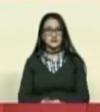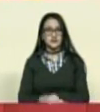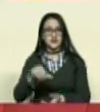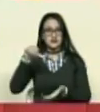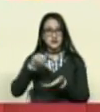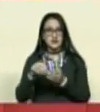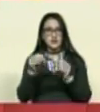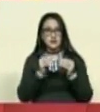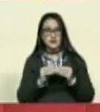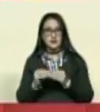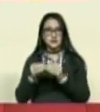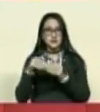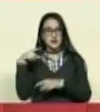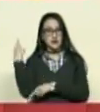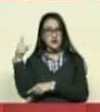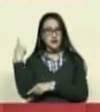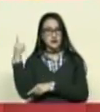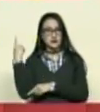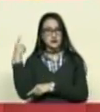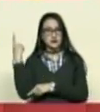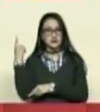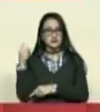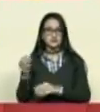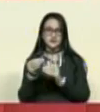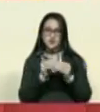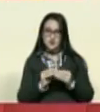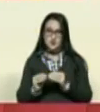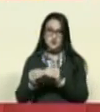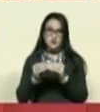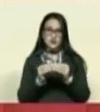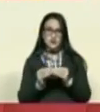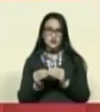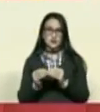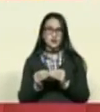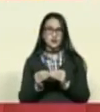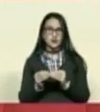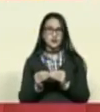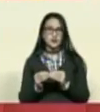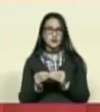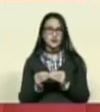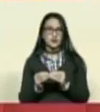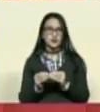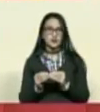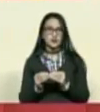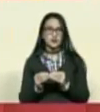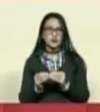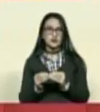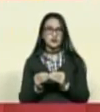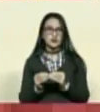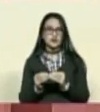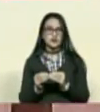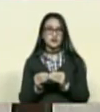Centro de Mantenimiento de Helicóptero. Reacondicionamiento de las instalaciones de